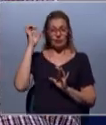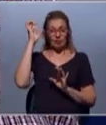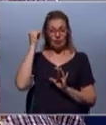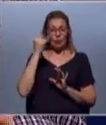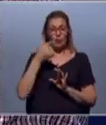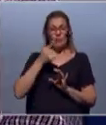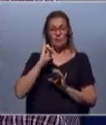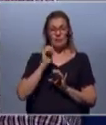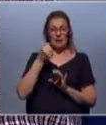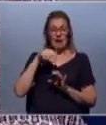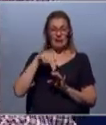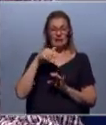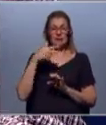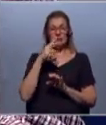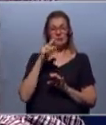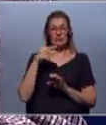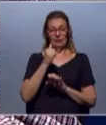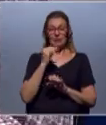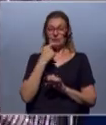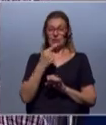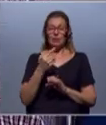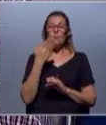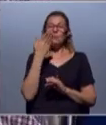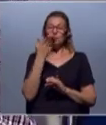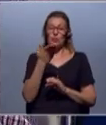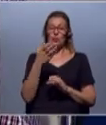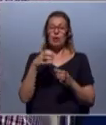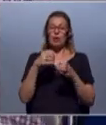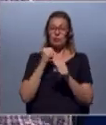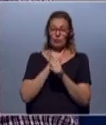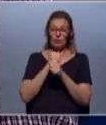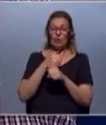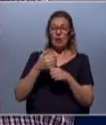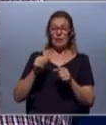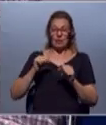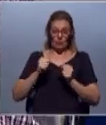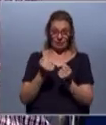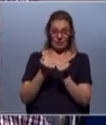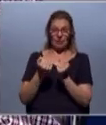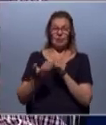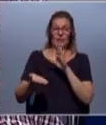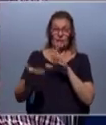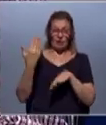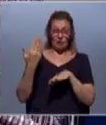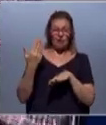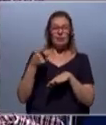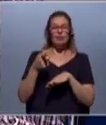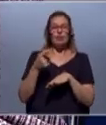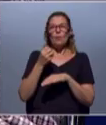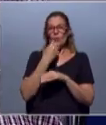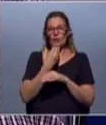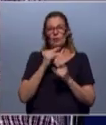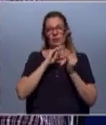bianchi hace un tiempo tuve un accidente de tránsito y le pidió a sus colegas levante me lo fueron tiene bueno hay claramente un acto de cortesía